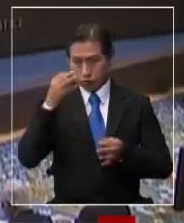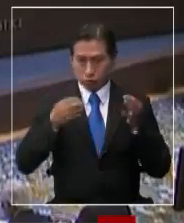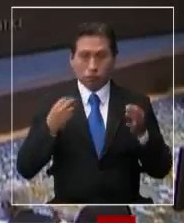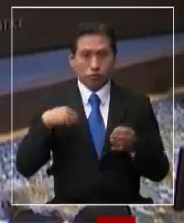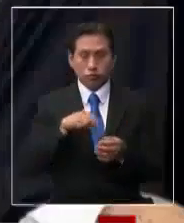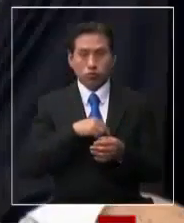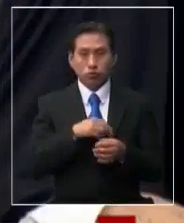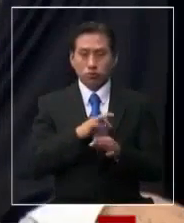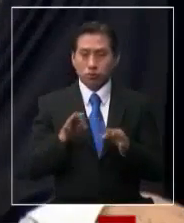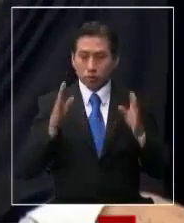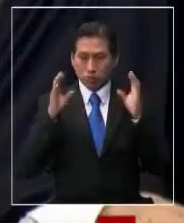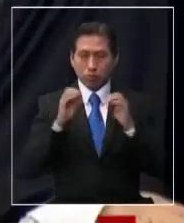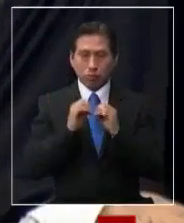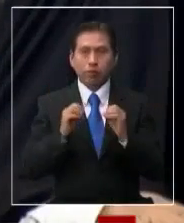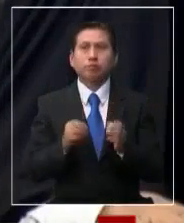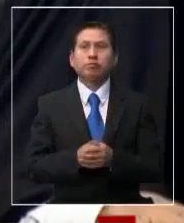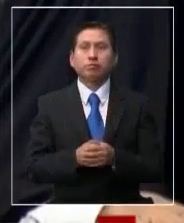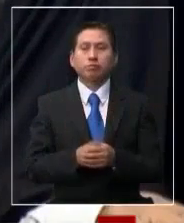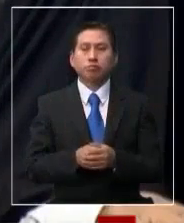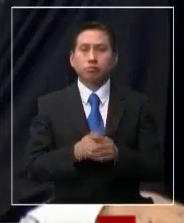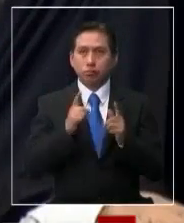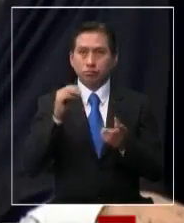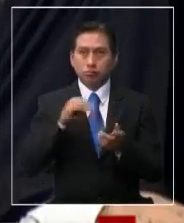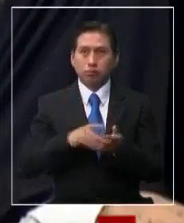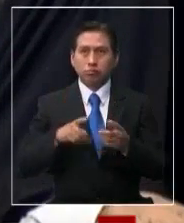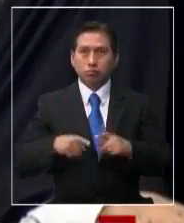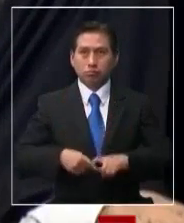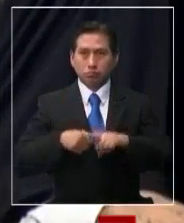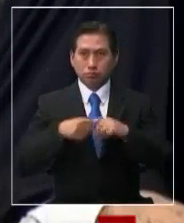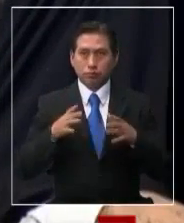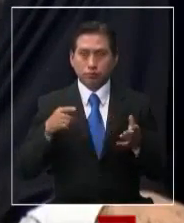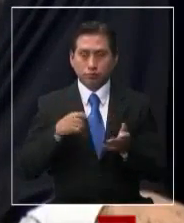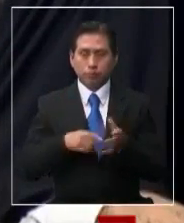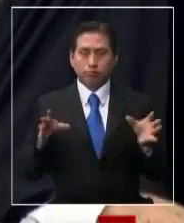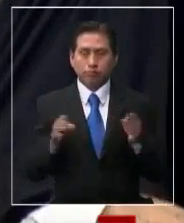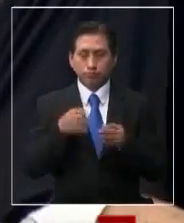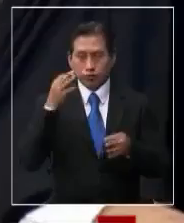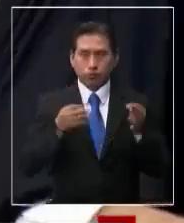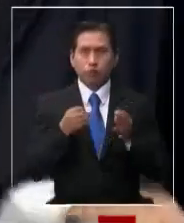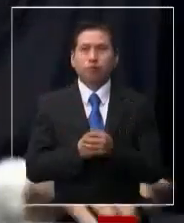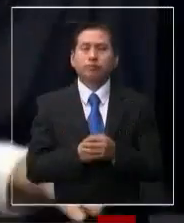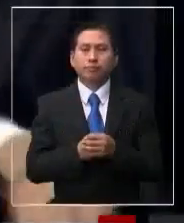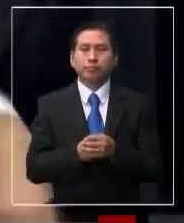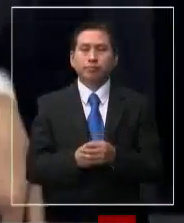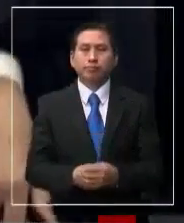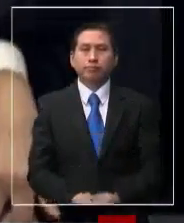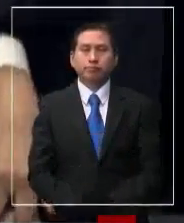no tiene más asuntos que tratar, declaro levantada la audiencia.